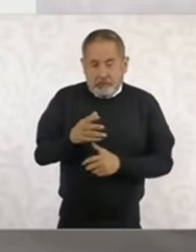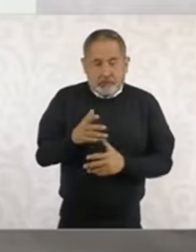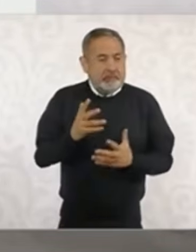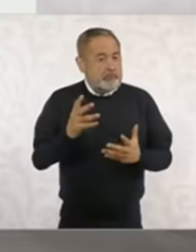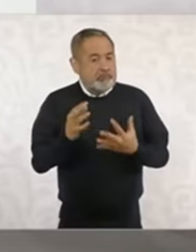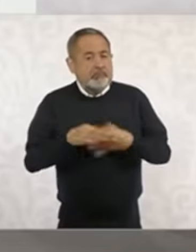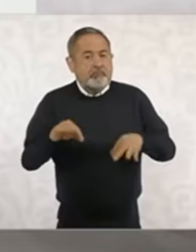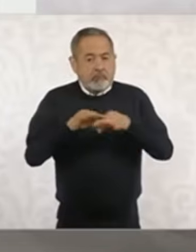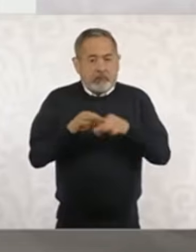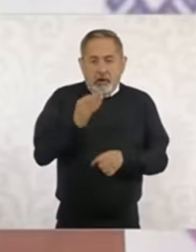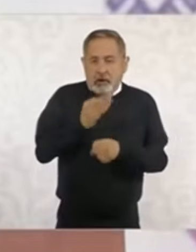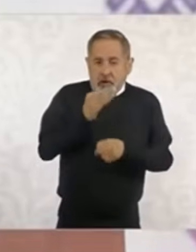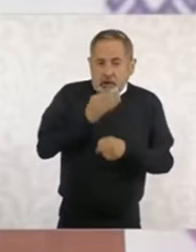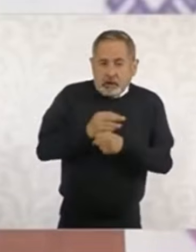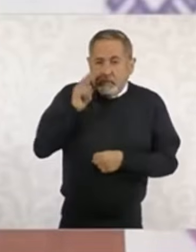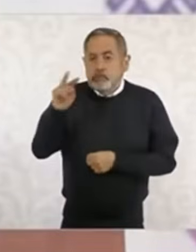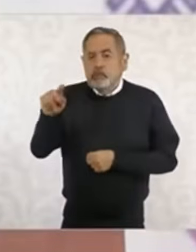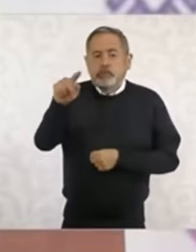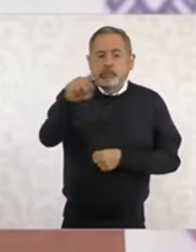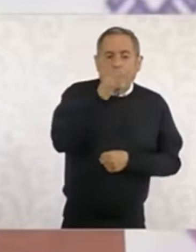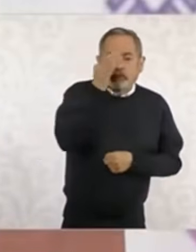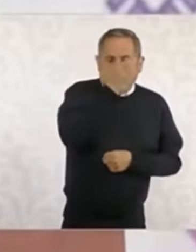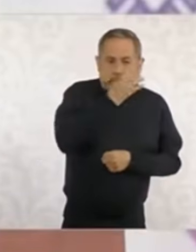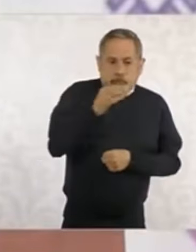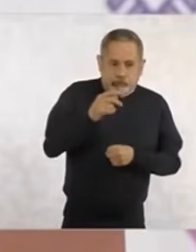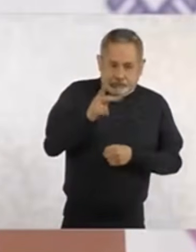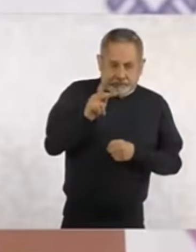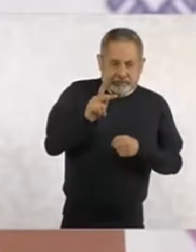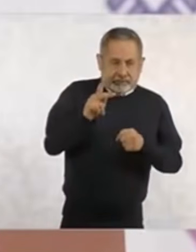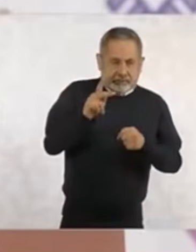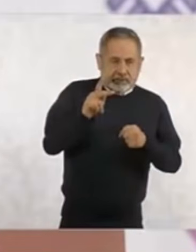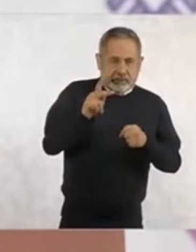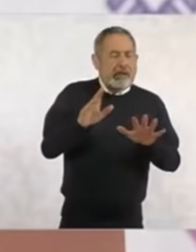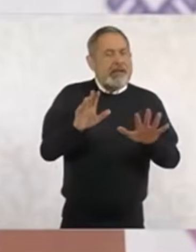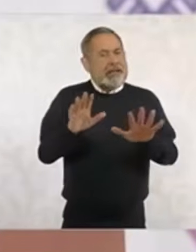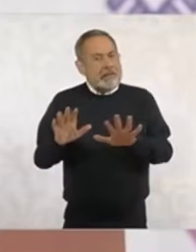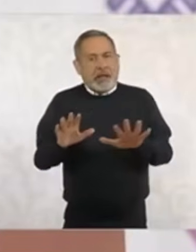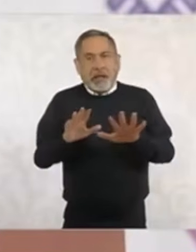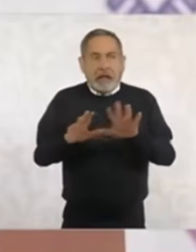visto que hay un brote de sarampión, primero hay que guardar la calma, porque si no,